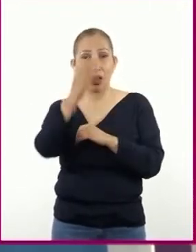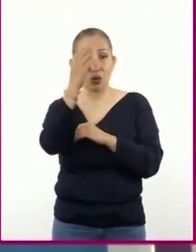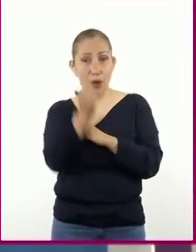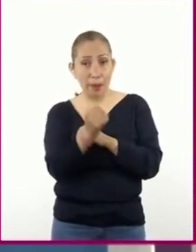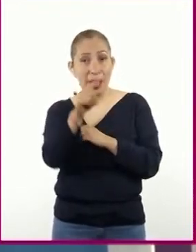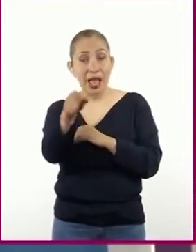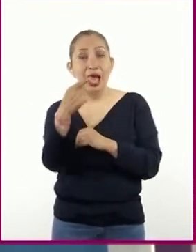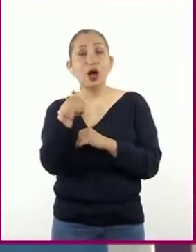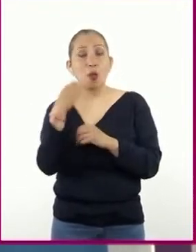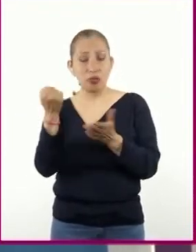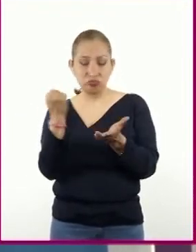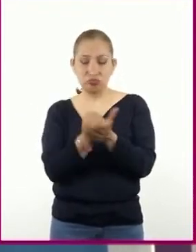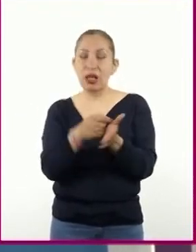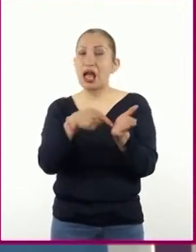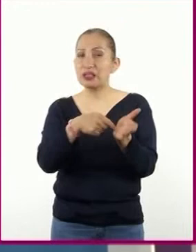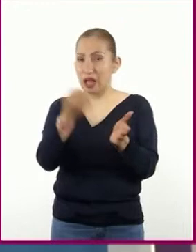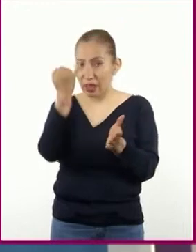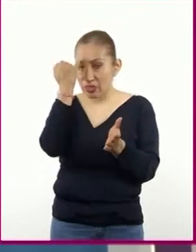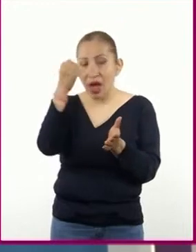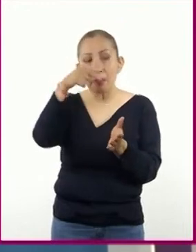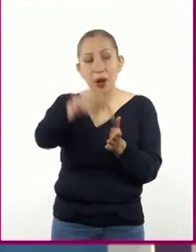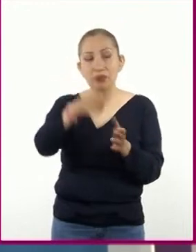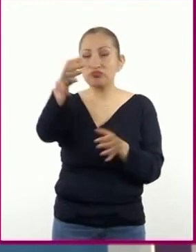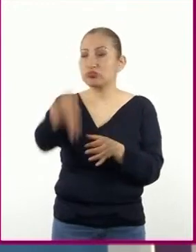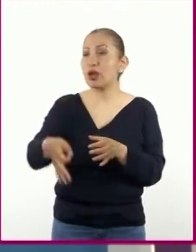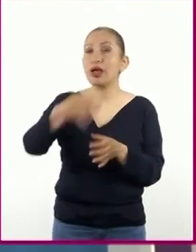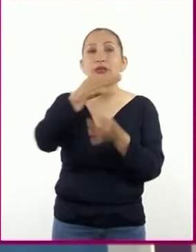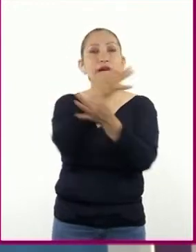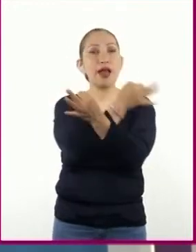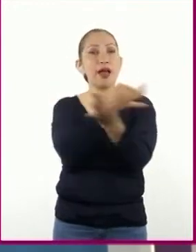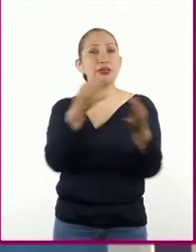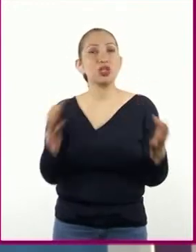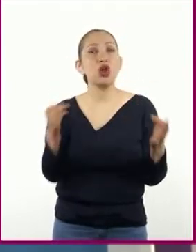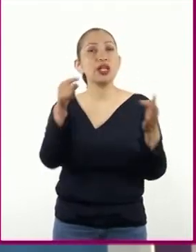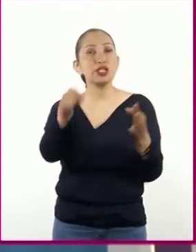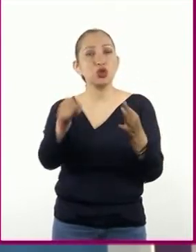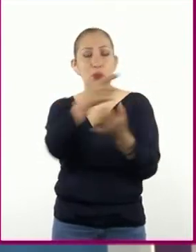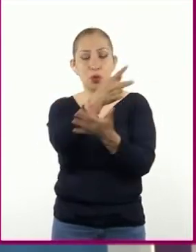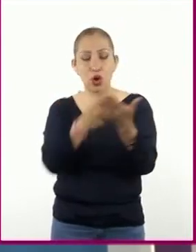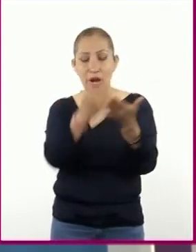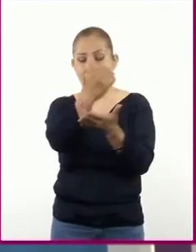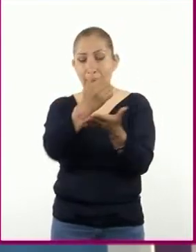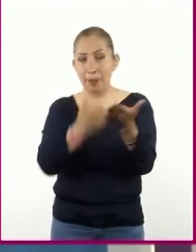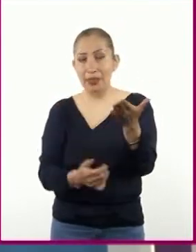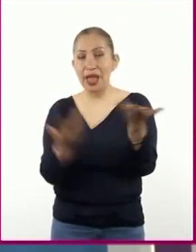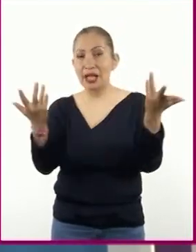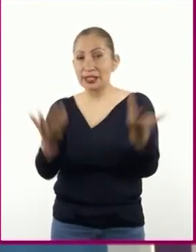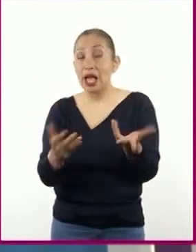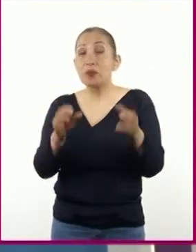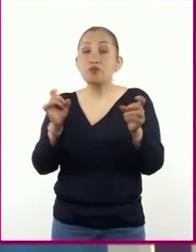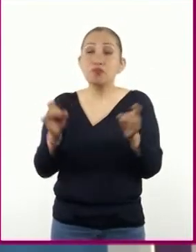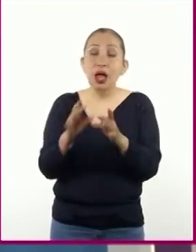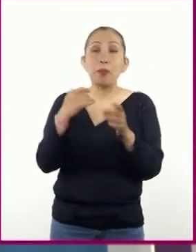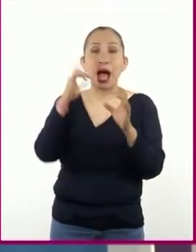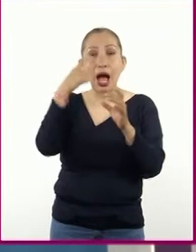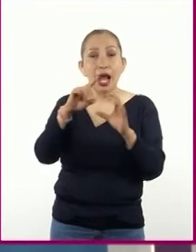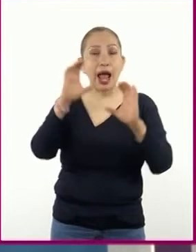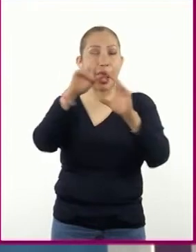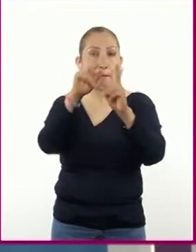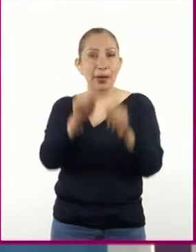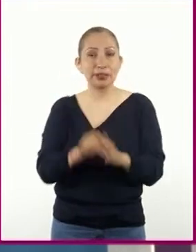1999, vino a reafirmar esta postura al aprobar su declaración y su programa de acción sobre una cultura de